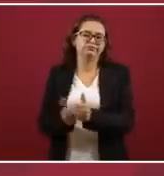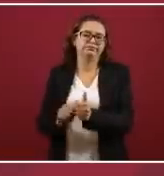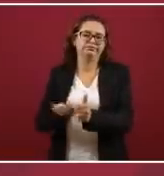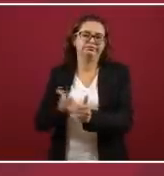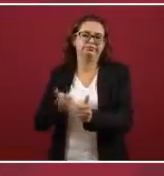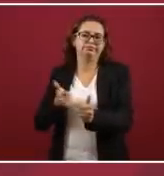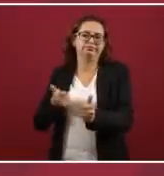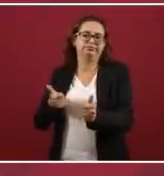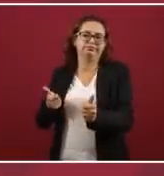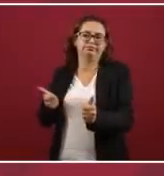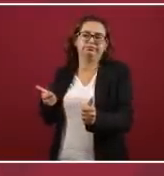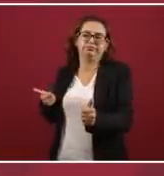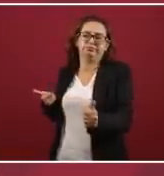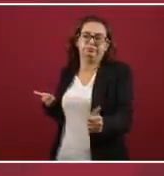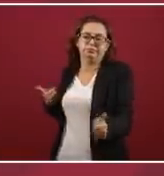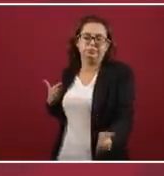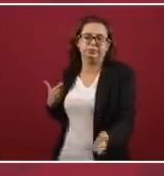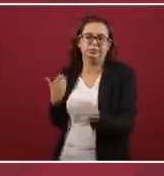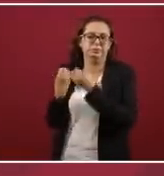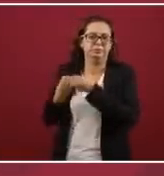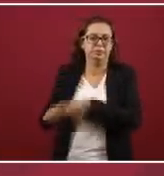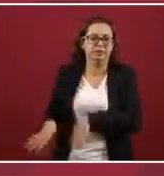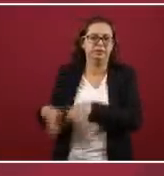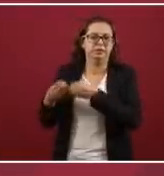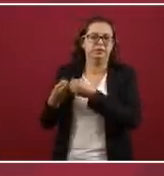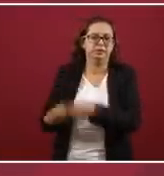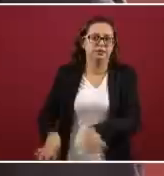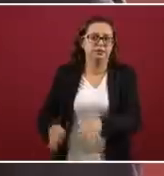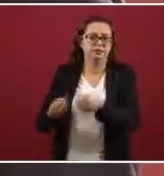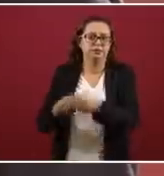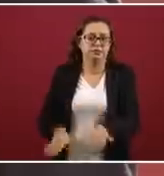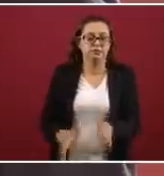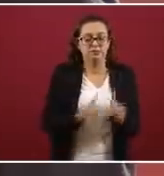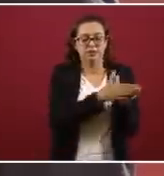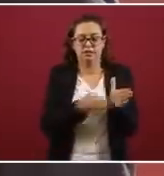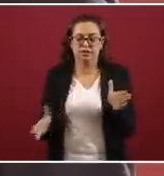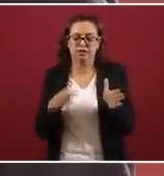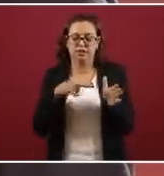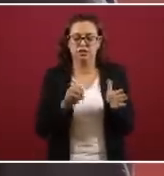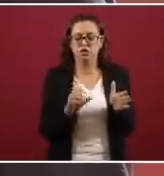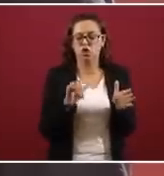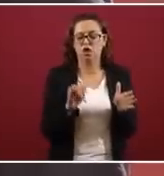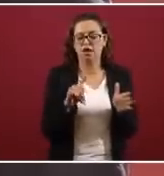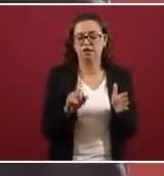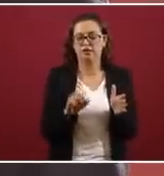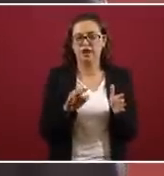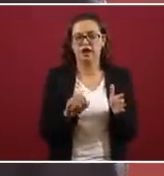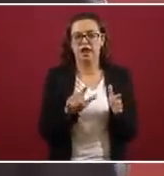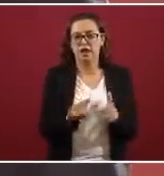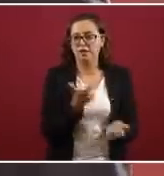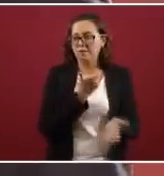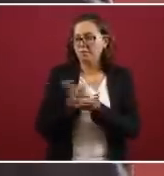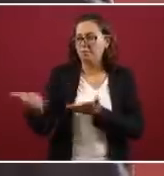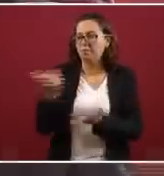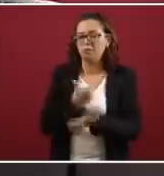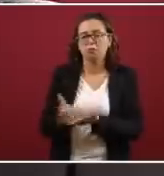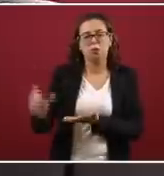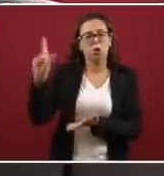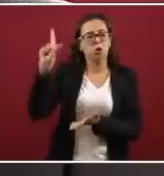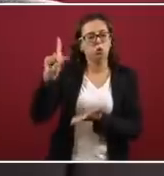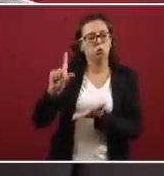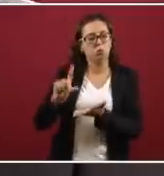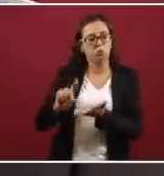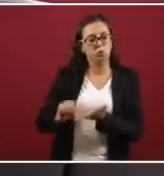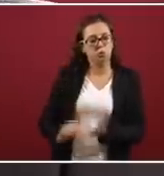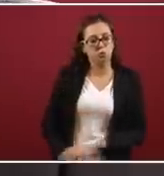fue mucho lo que se perdió en el periodo neoliberal de poder adquisitivo del salario.